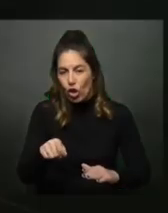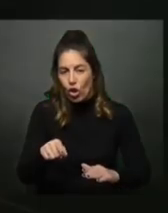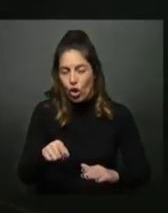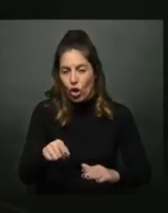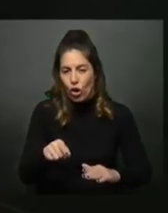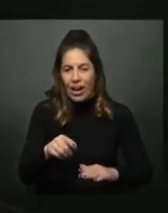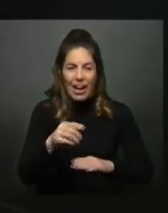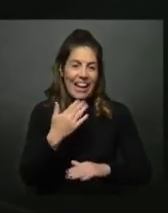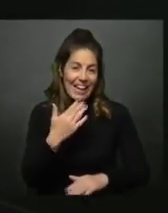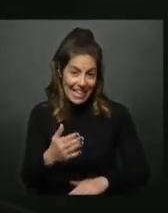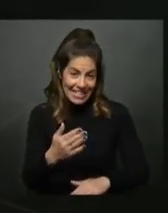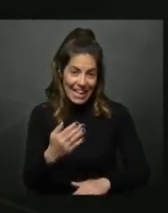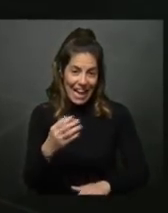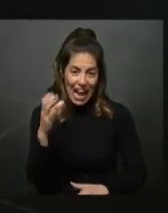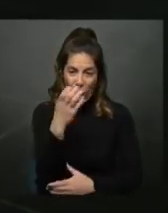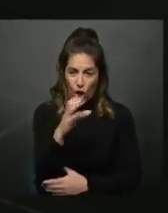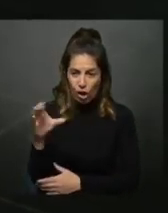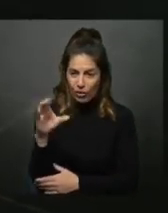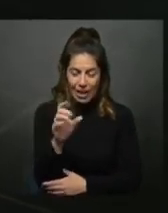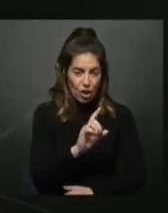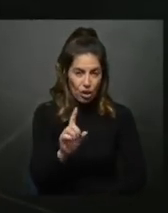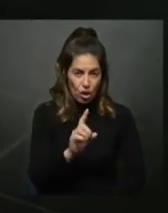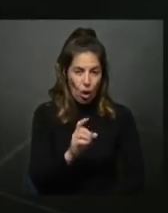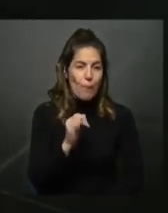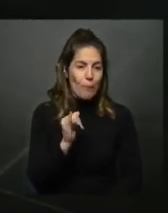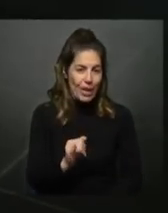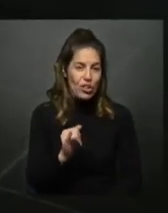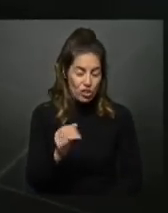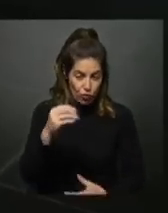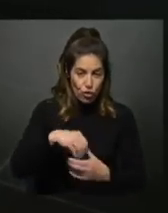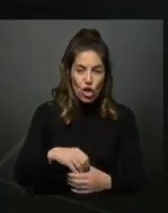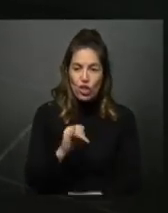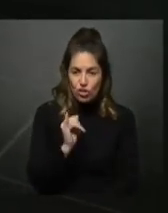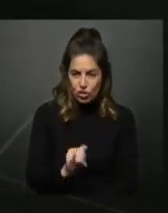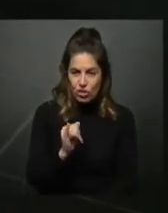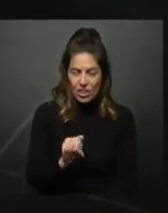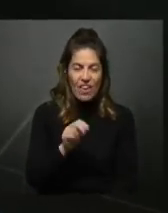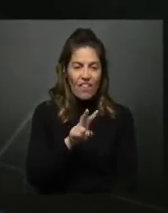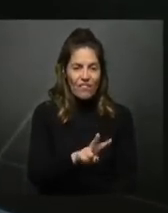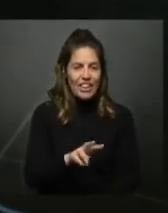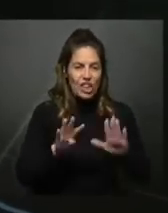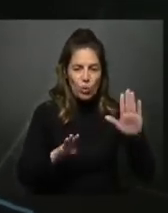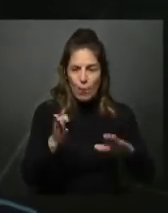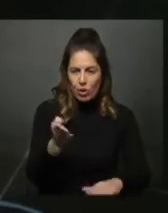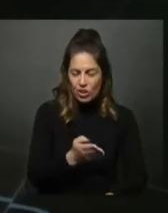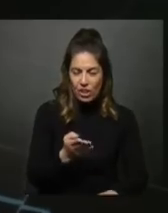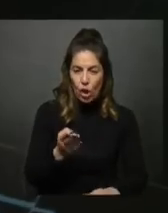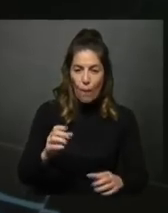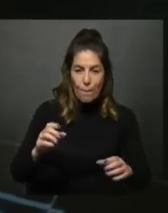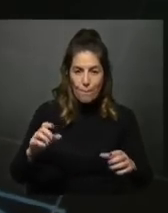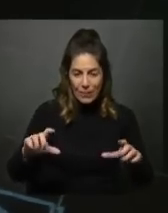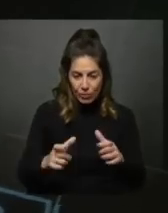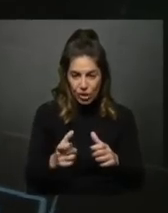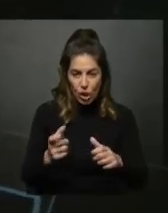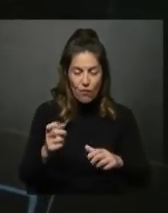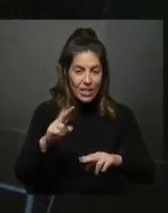que empezaron a ver los los postes de los radares pero que influyó influyó un 29% menos de fallecido que